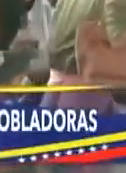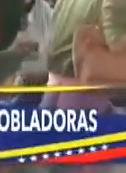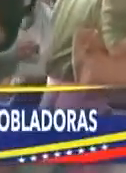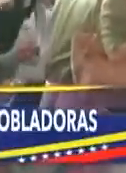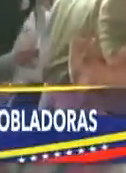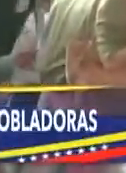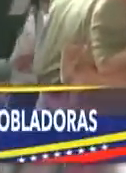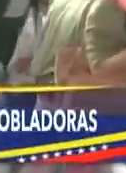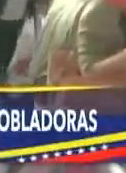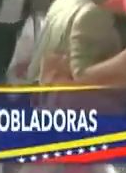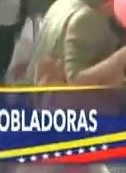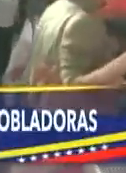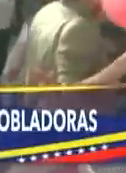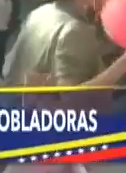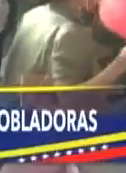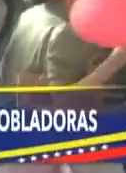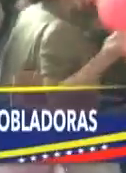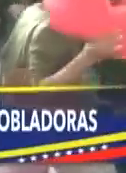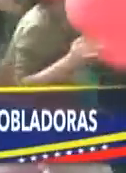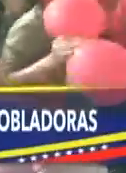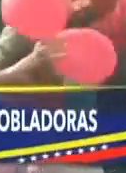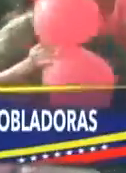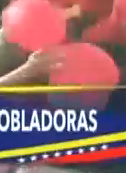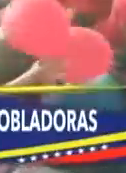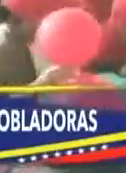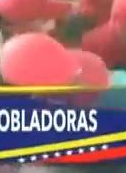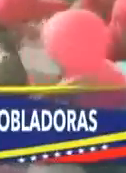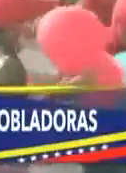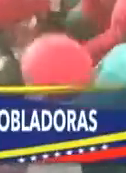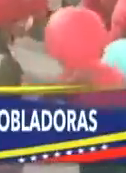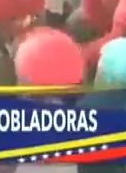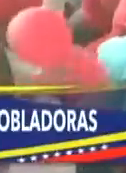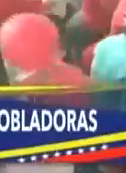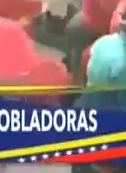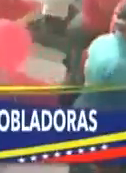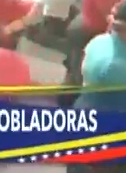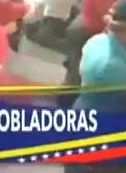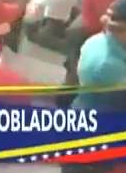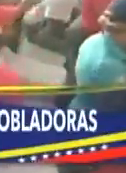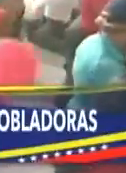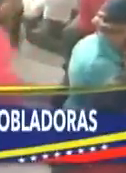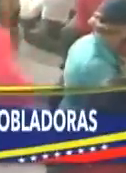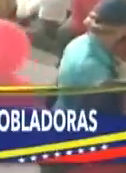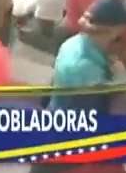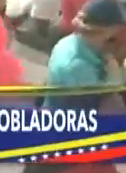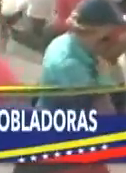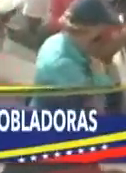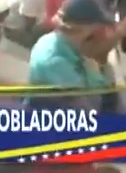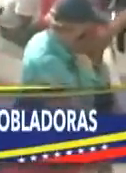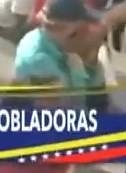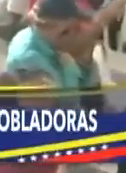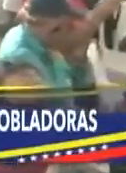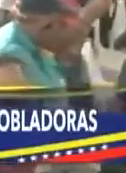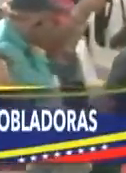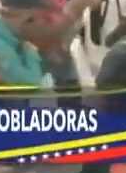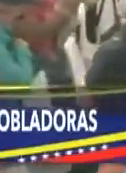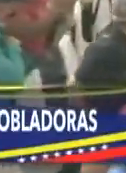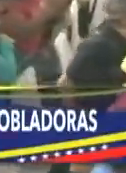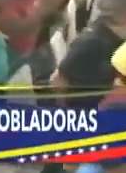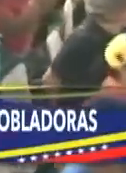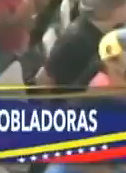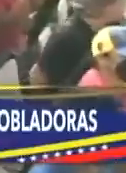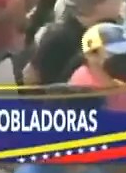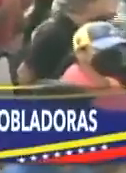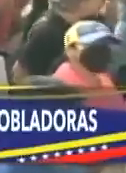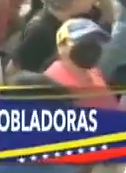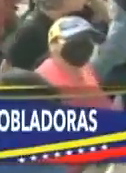de la república con el poder entregado en manos del pueblo en el ejercicio de esta democracia